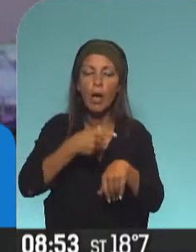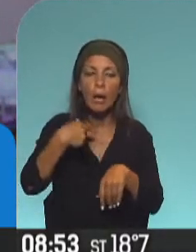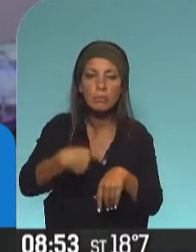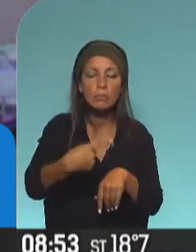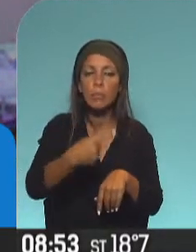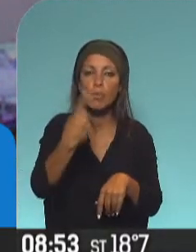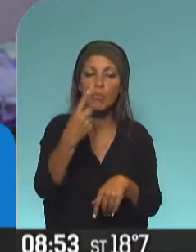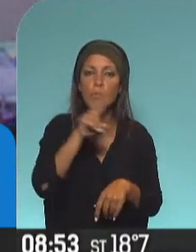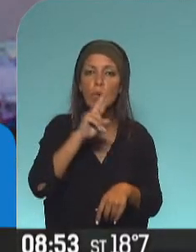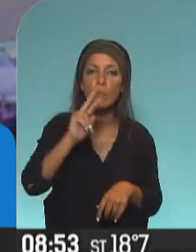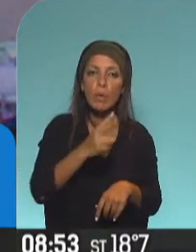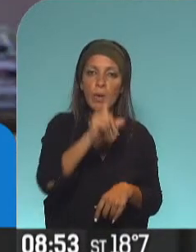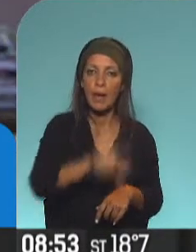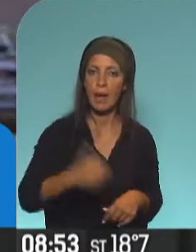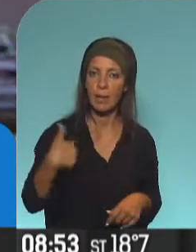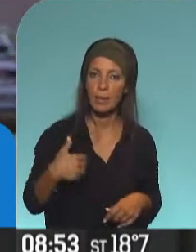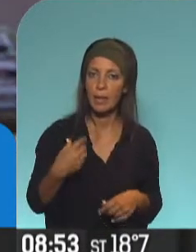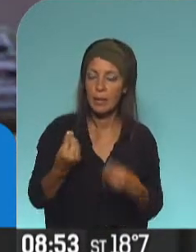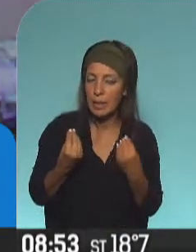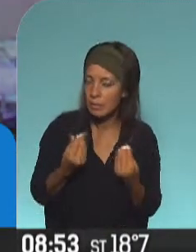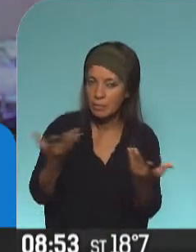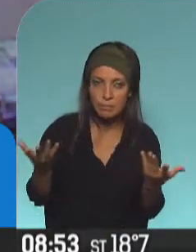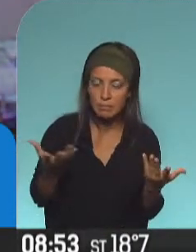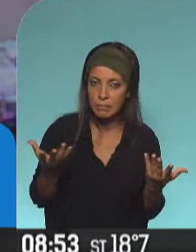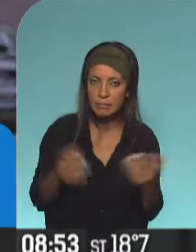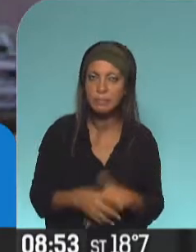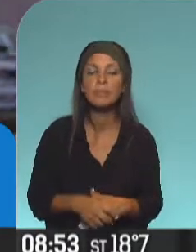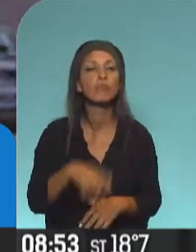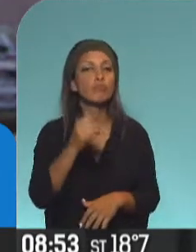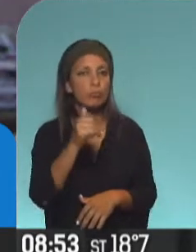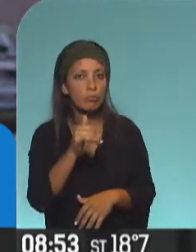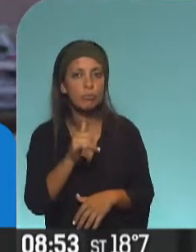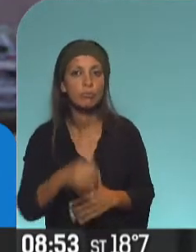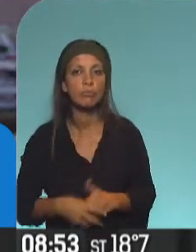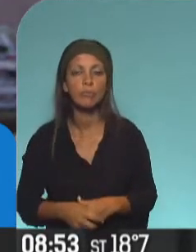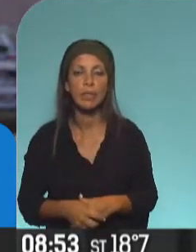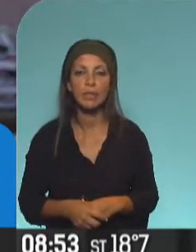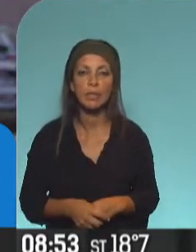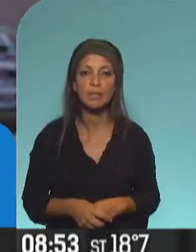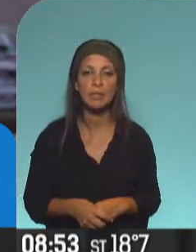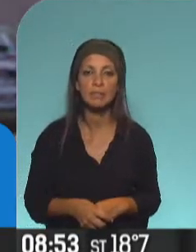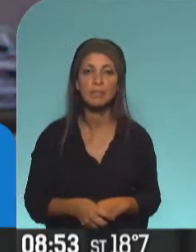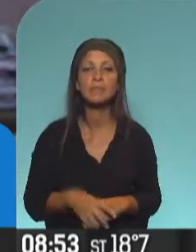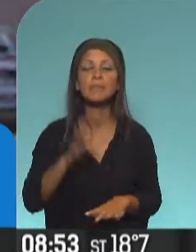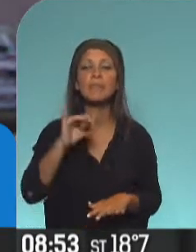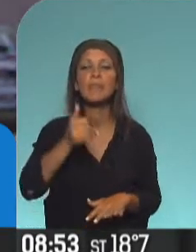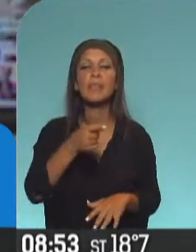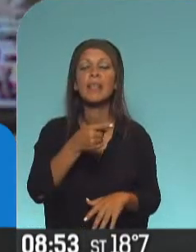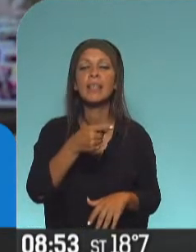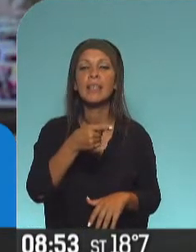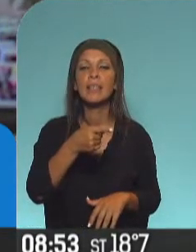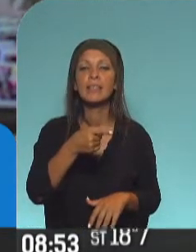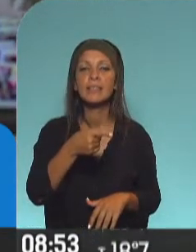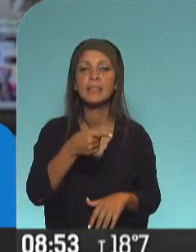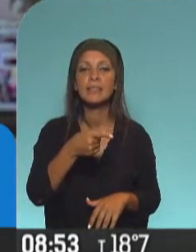mujer en la República Argentina. ¿Dónde estamos parados, digo, ¿no? A ver, más allá de los números exactos que son fríos, pero es la realidad, y además ¿verdad? digo